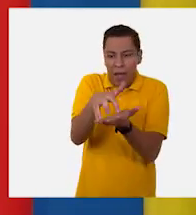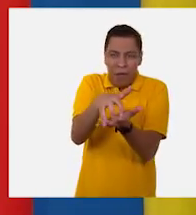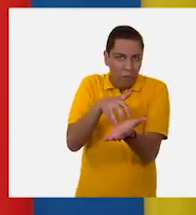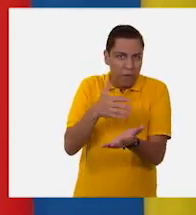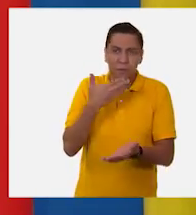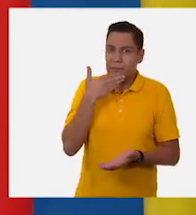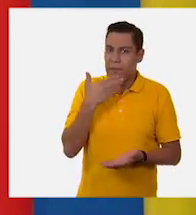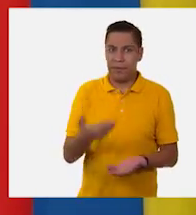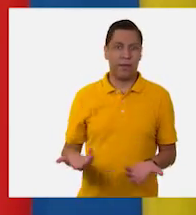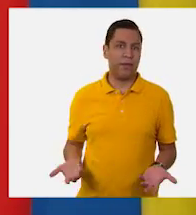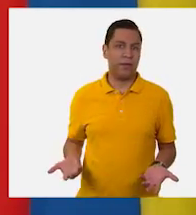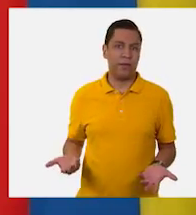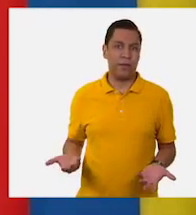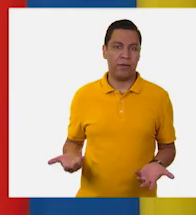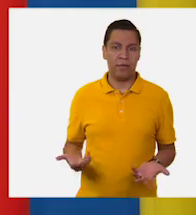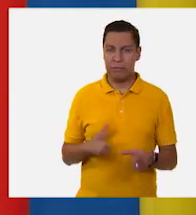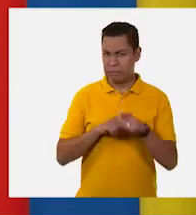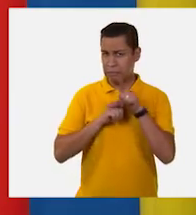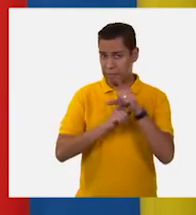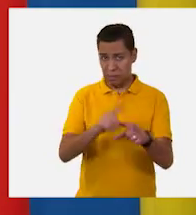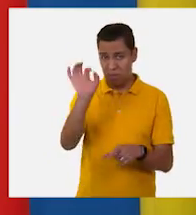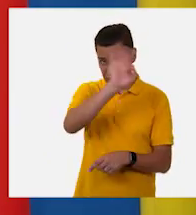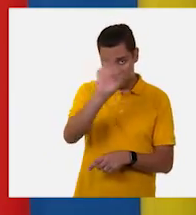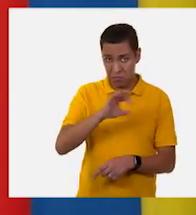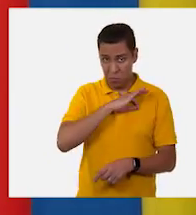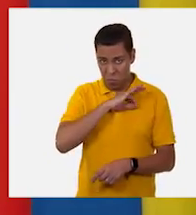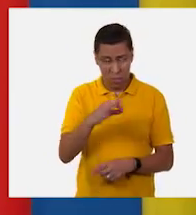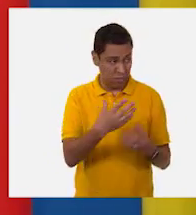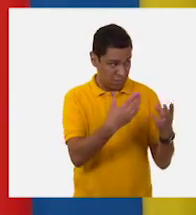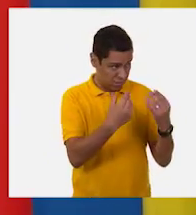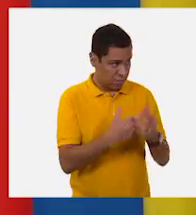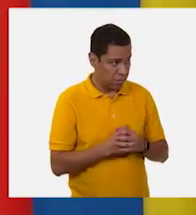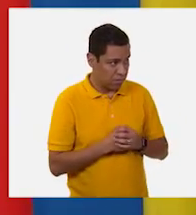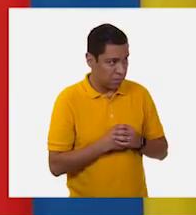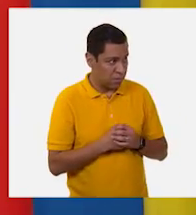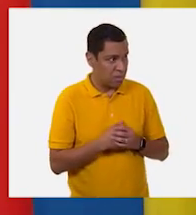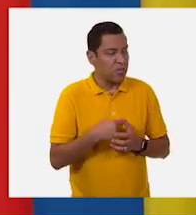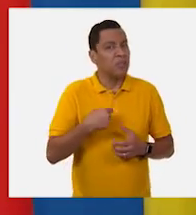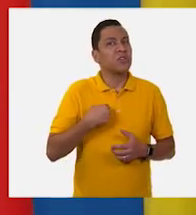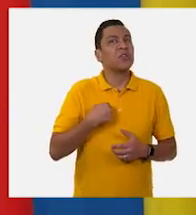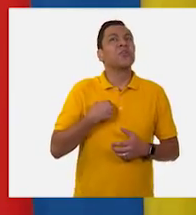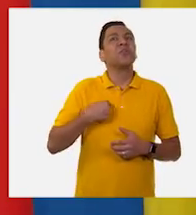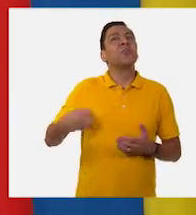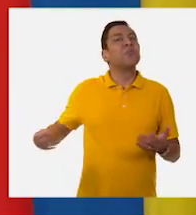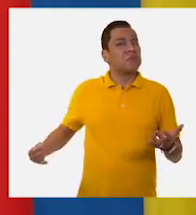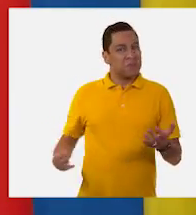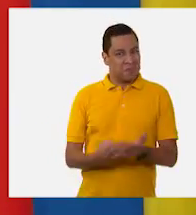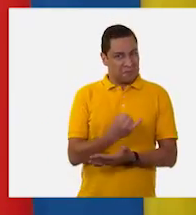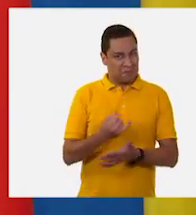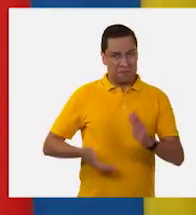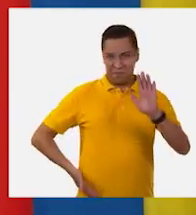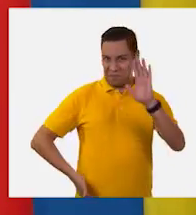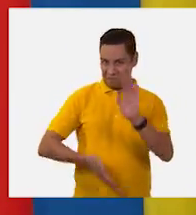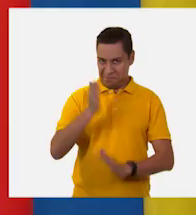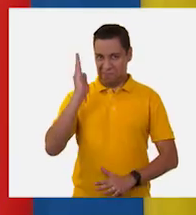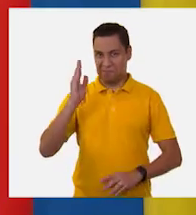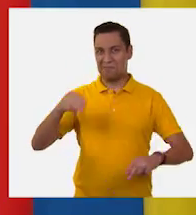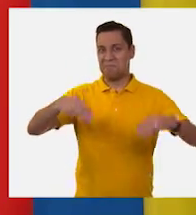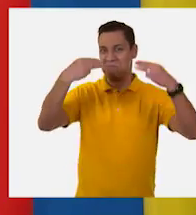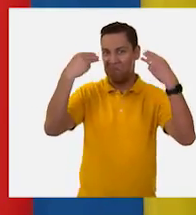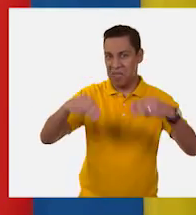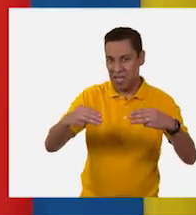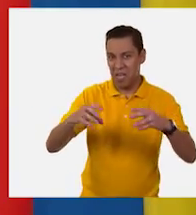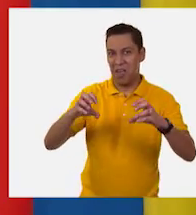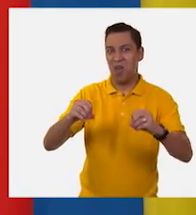centavos. ¿Podríamos seguir calculando porcentajes? Creo que así sí voy a poder ir de compras terminando la clase. Y es